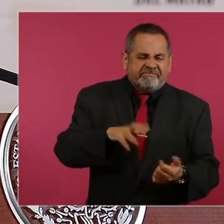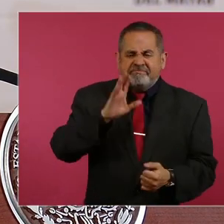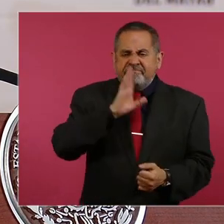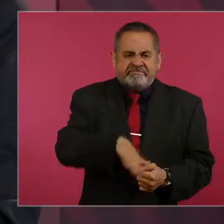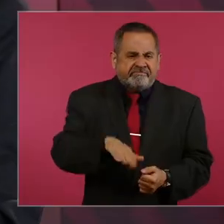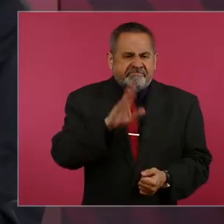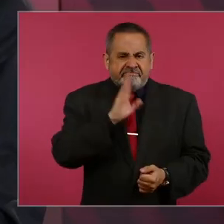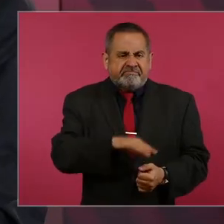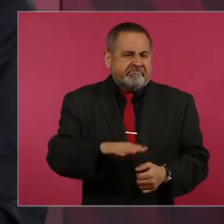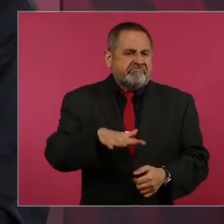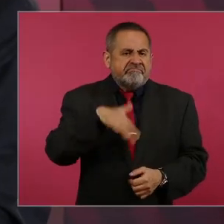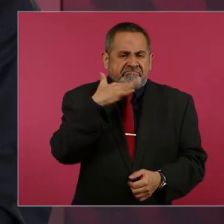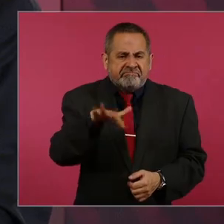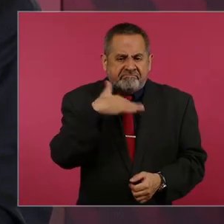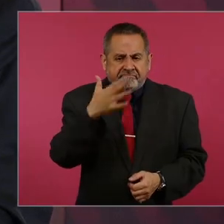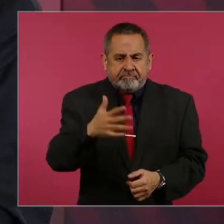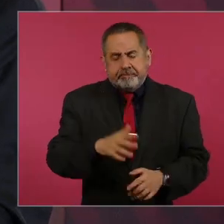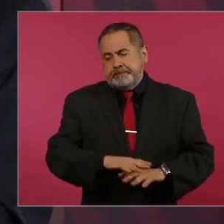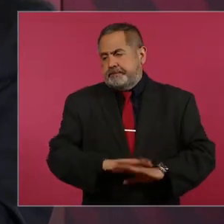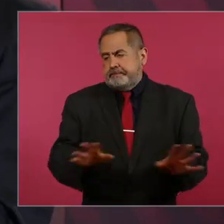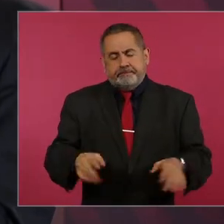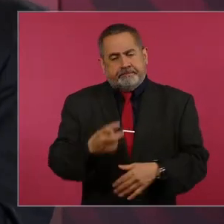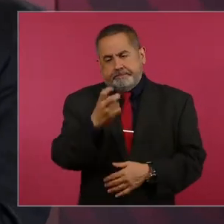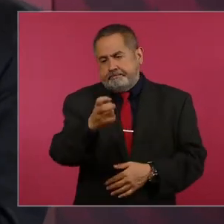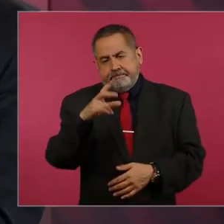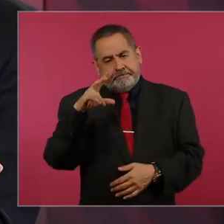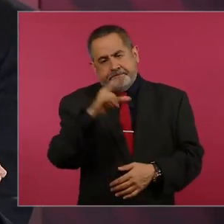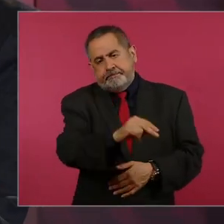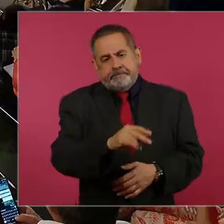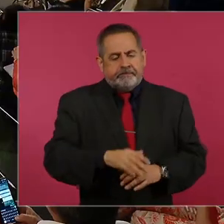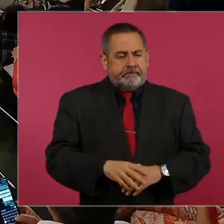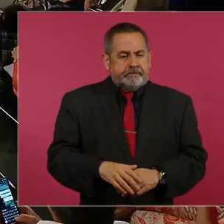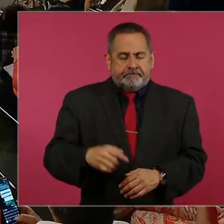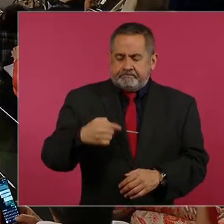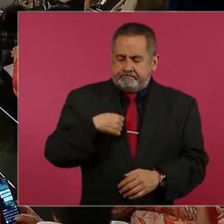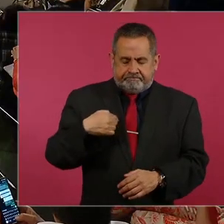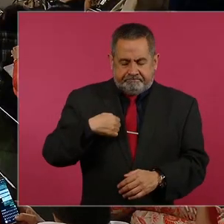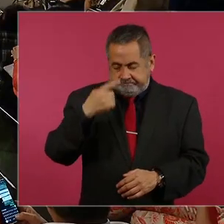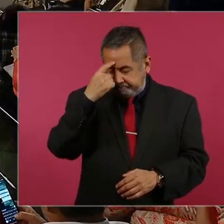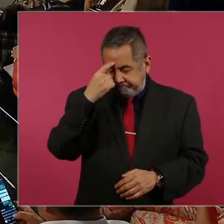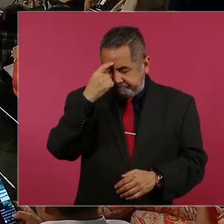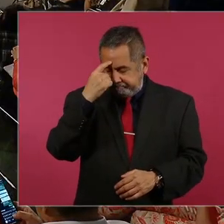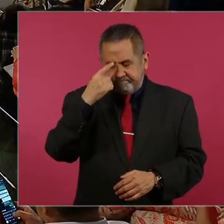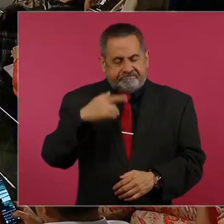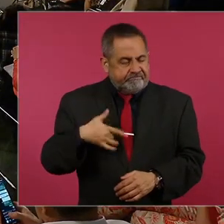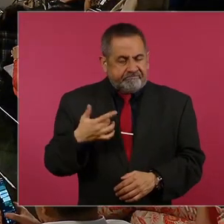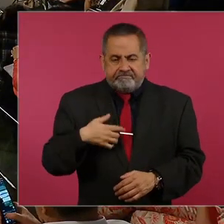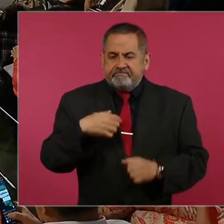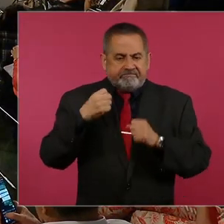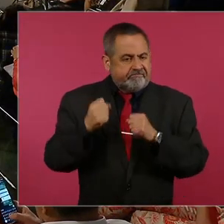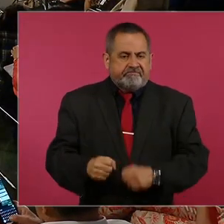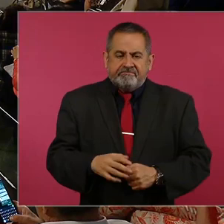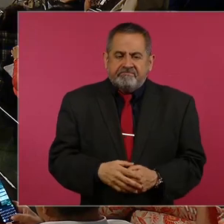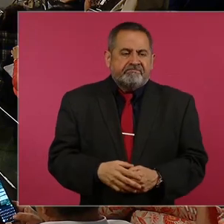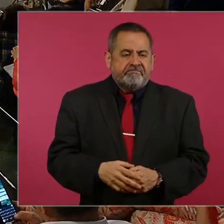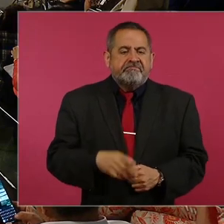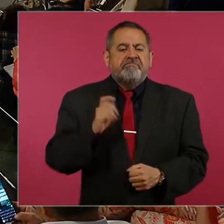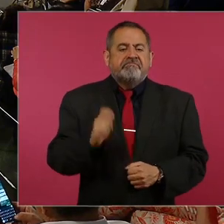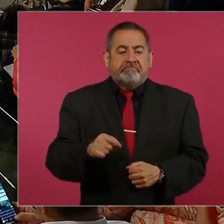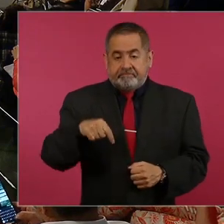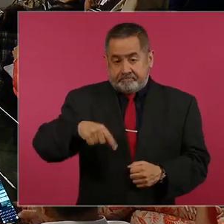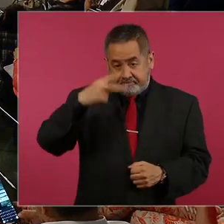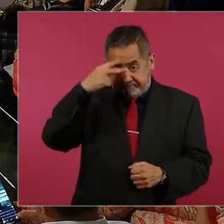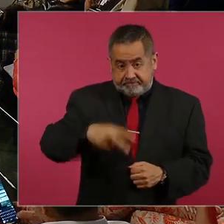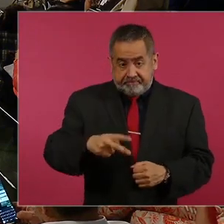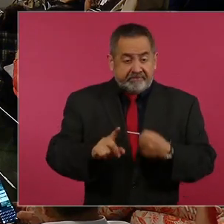estamos en contra de la corrupción. Yo cada vez estoy más convencido de que el principal problema de